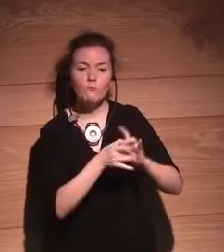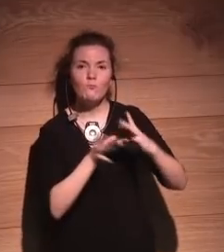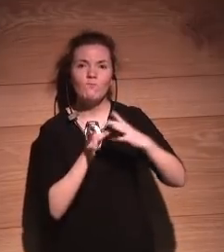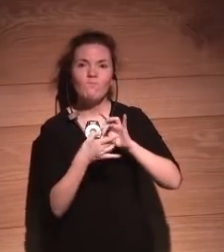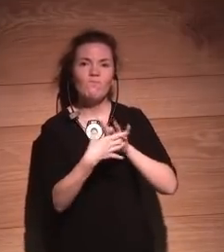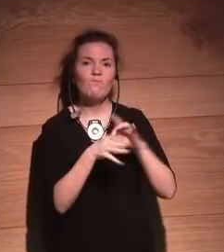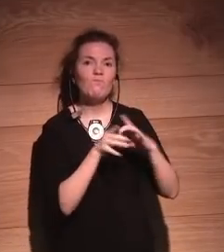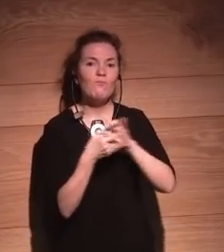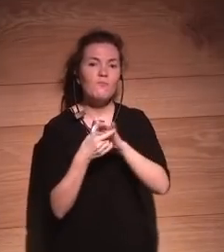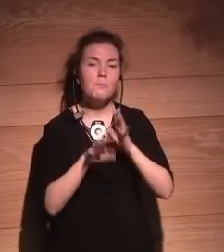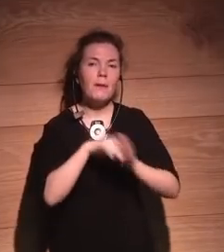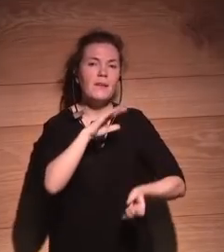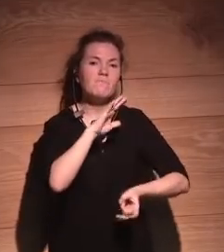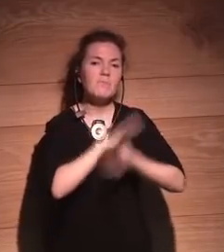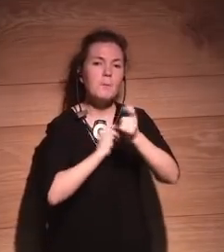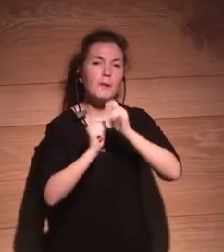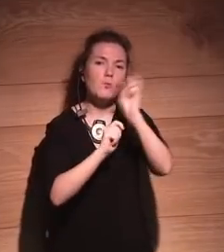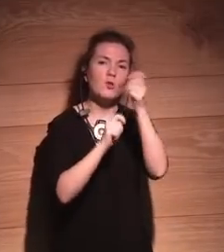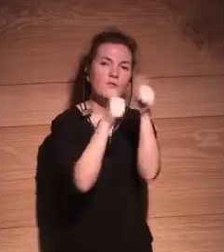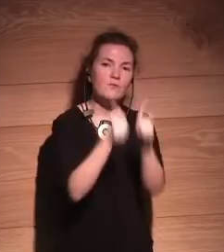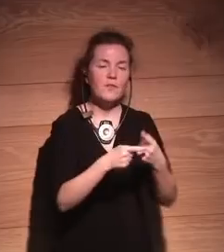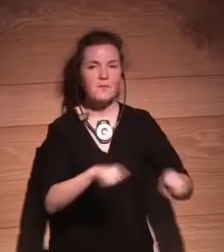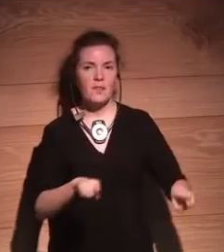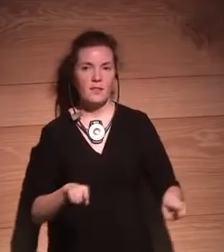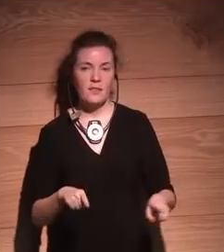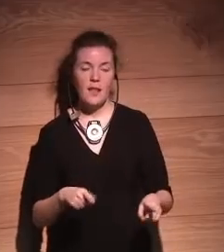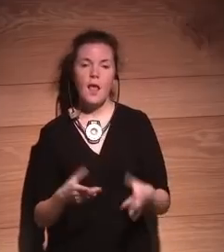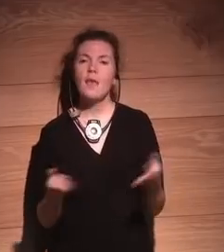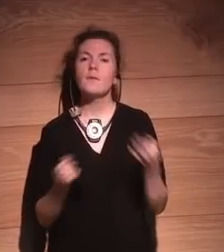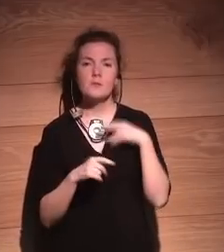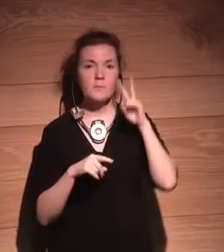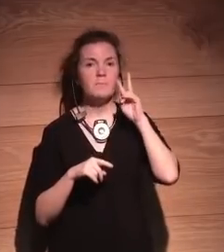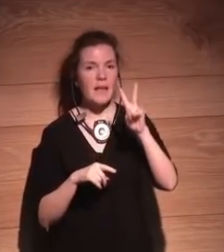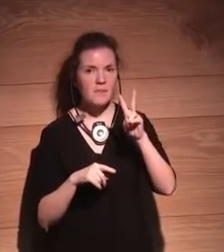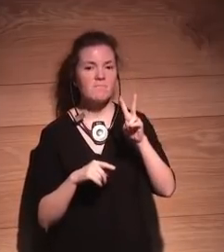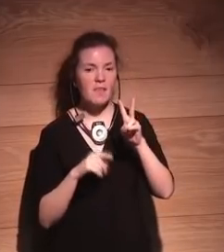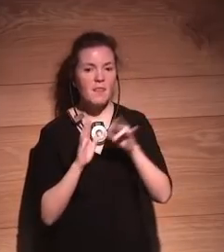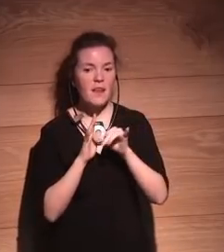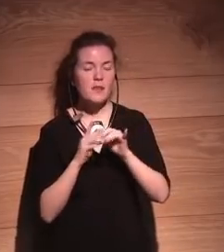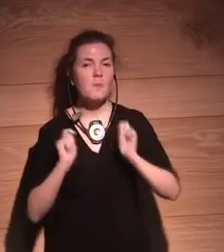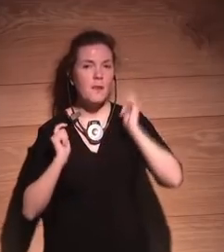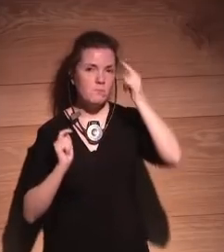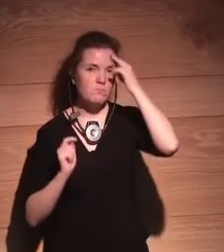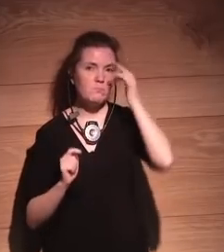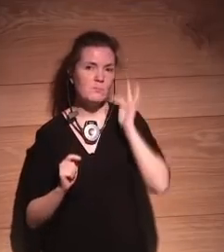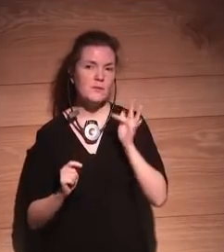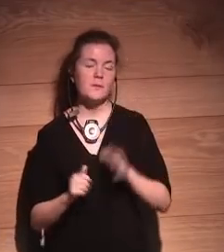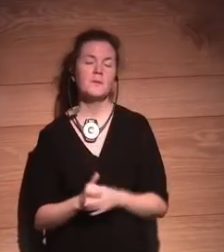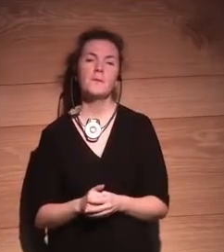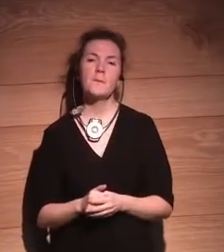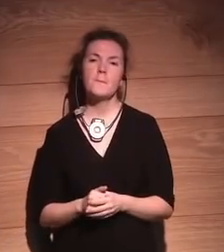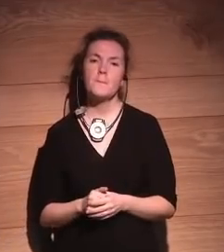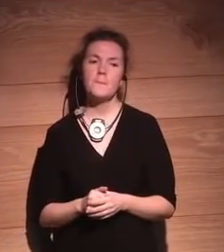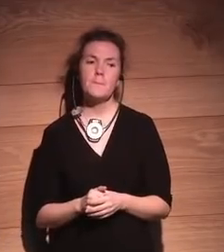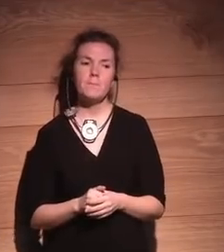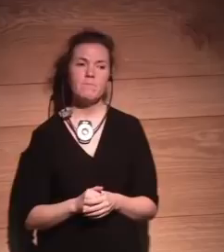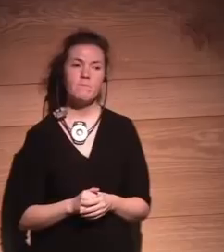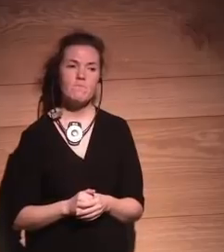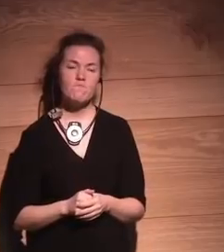crear otro tipo de periodismo. Es algo que hay que observar de cerca y me da mucho optimismo, sí.